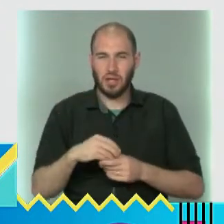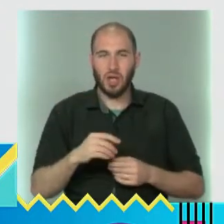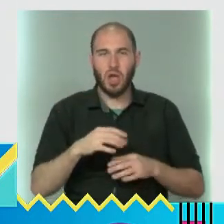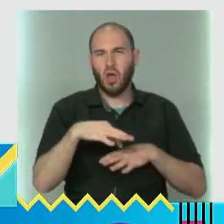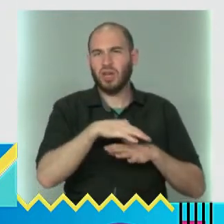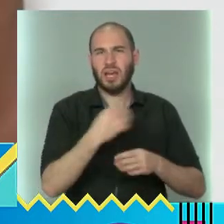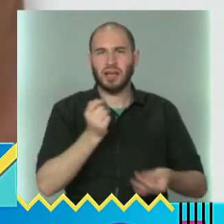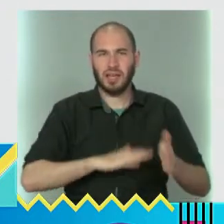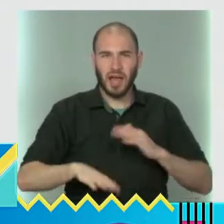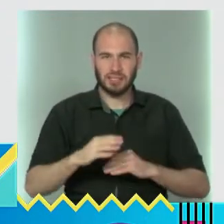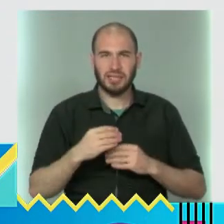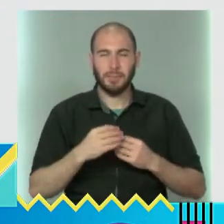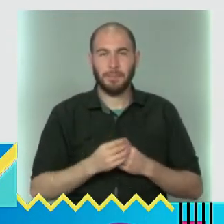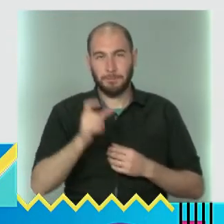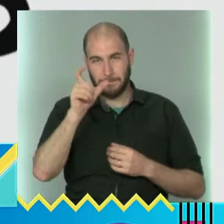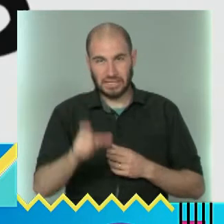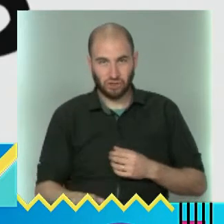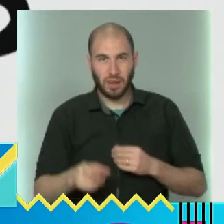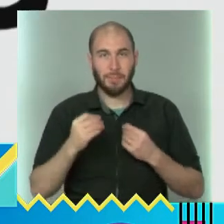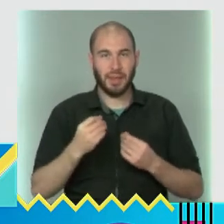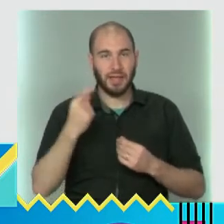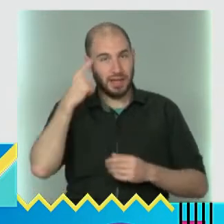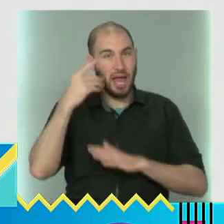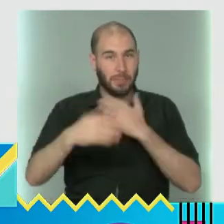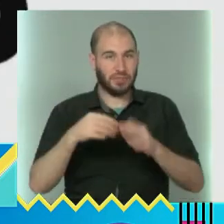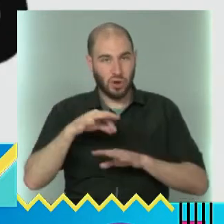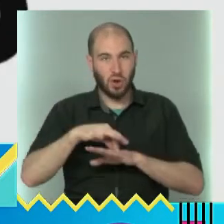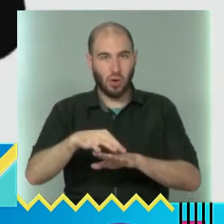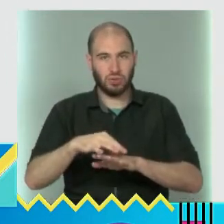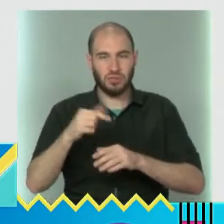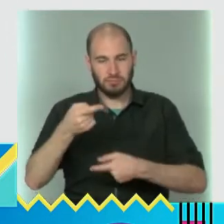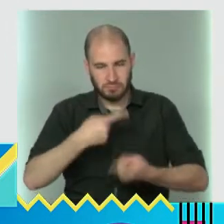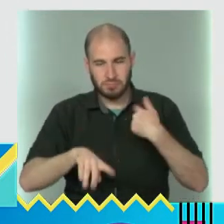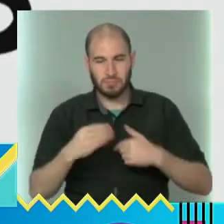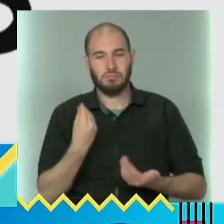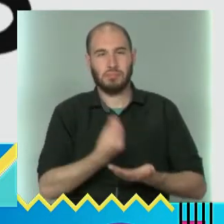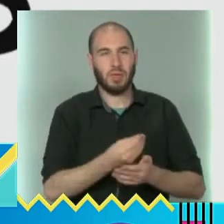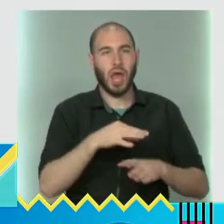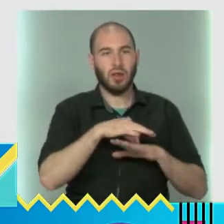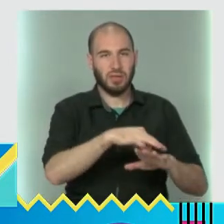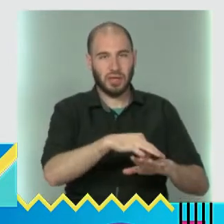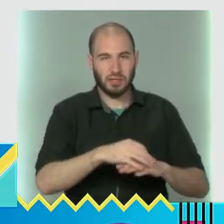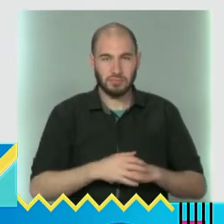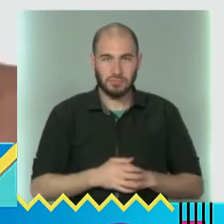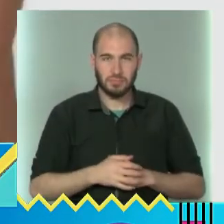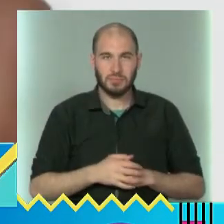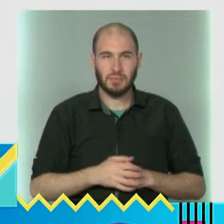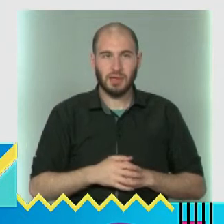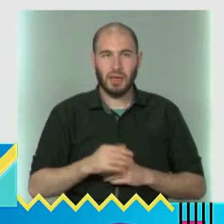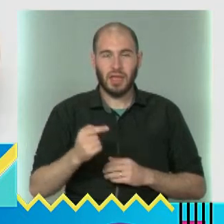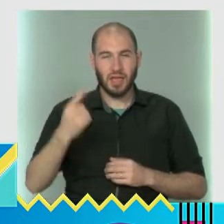un coach, o una persona para formarse como coach, de alguna manera transformarse en coach, es cambiar